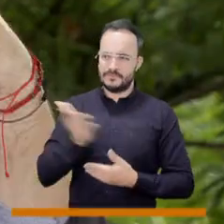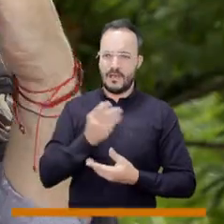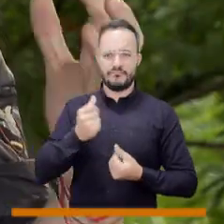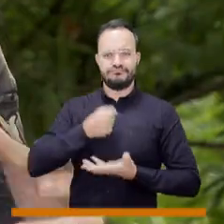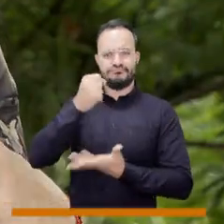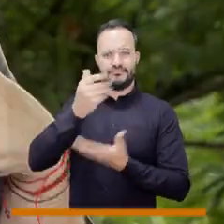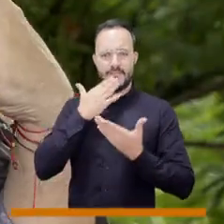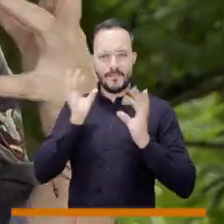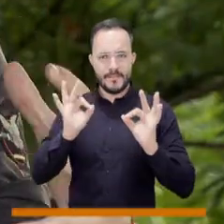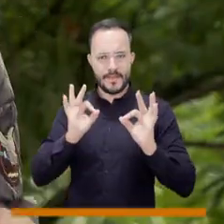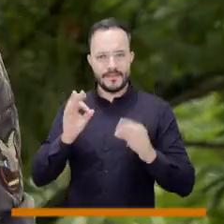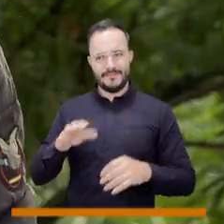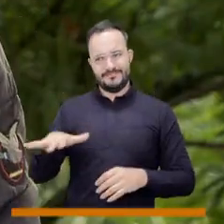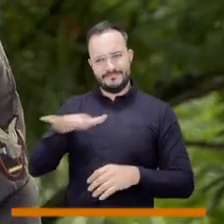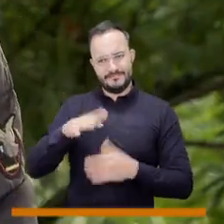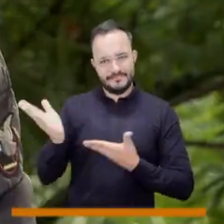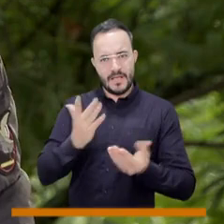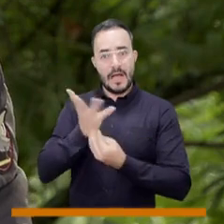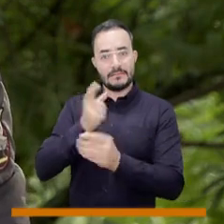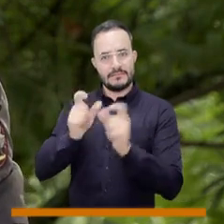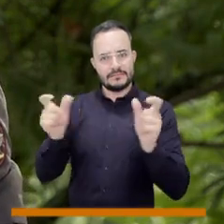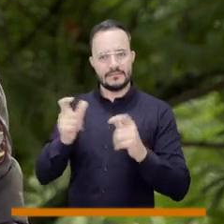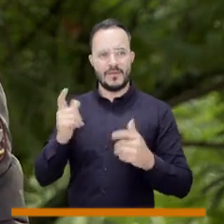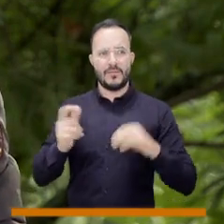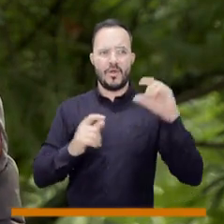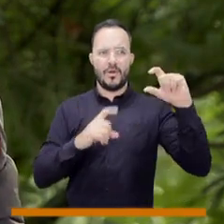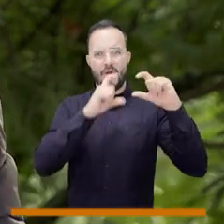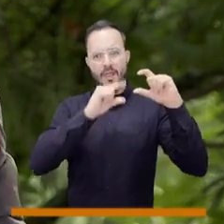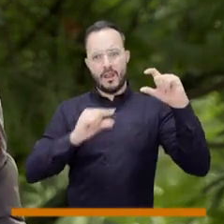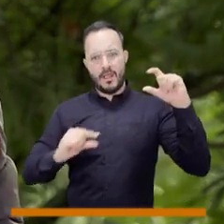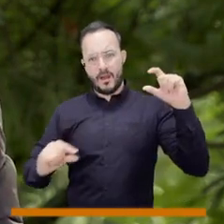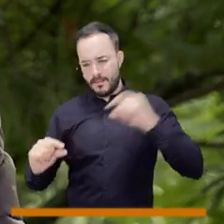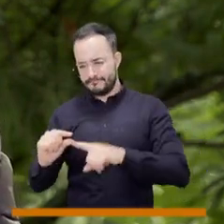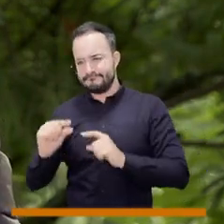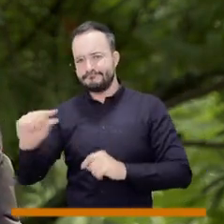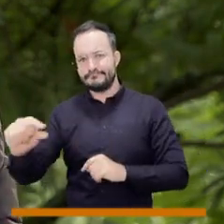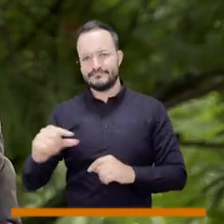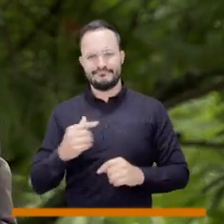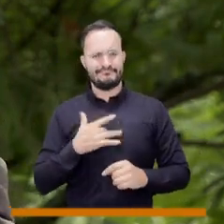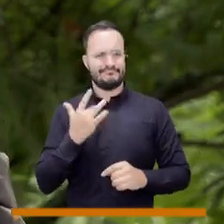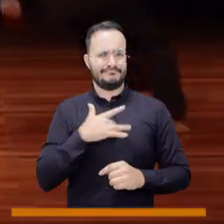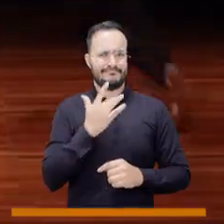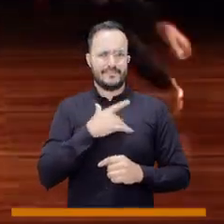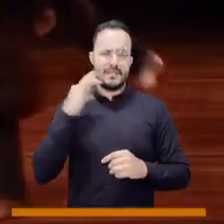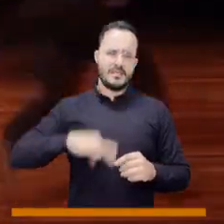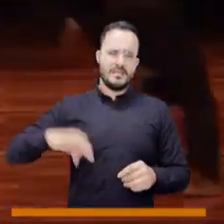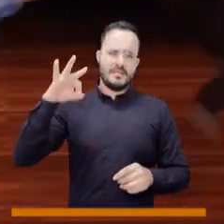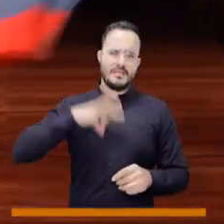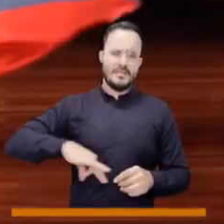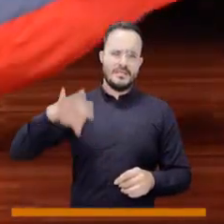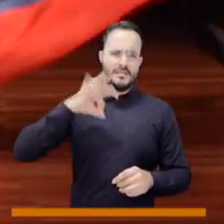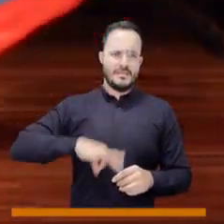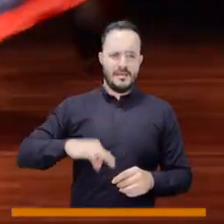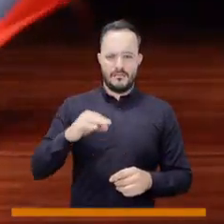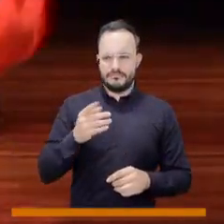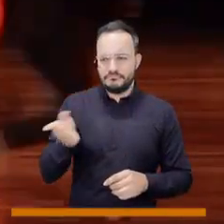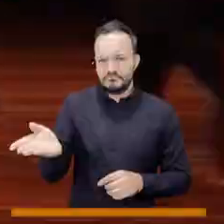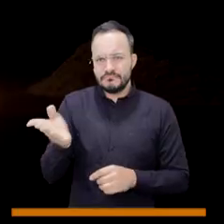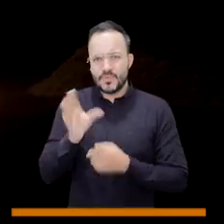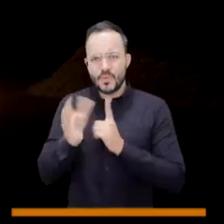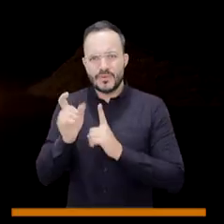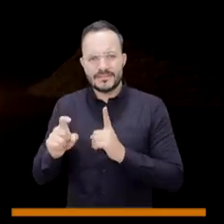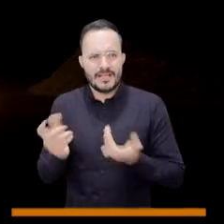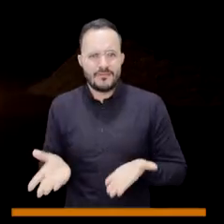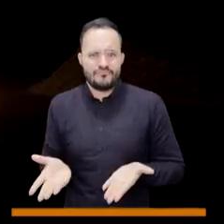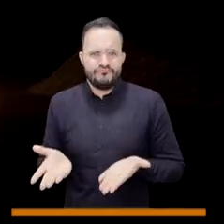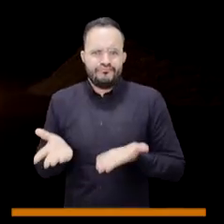para los artistas, para el sector cultural, y no que se vaya en intermediarios, por allá en empresas de espectáculos que no hacen sino ganar plata, y el sector